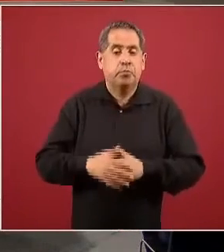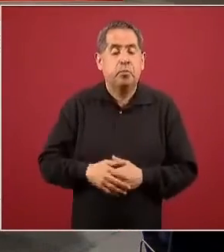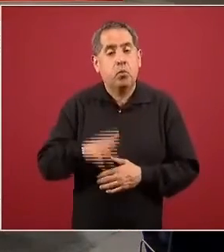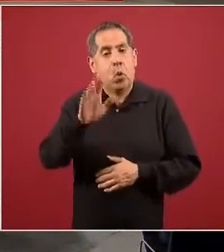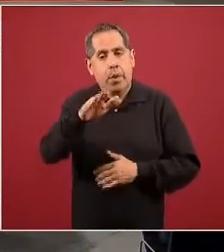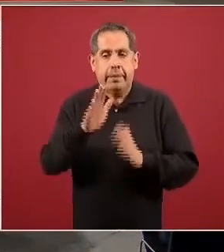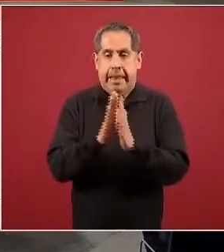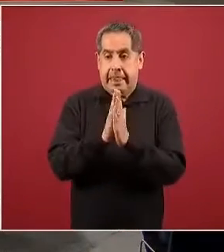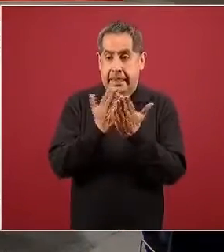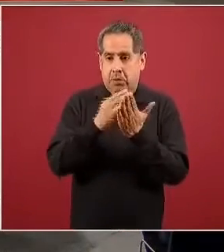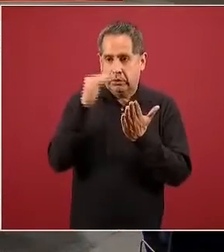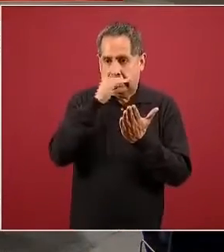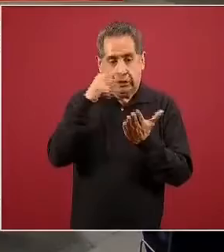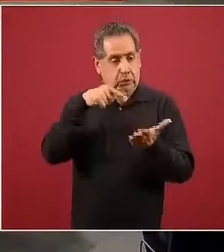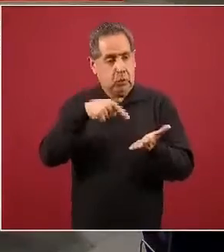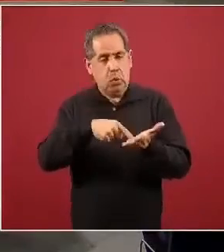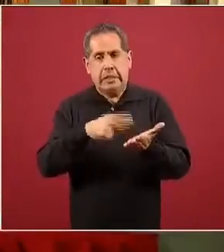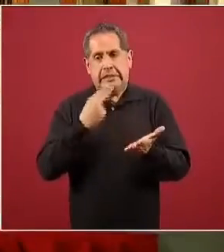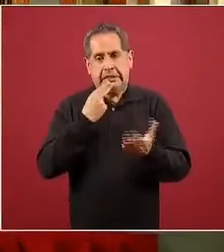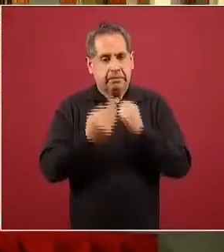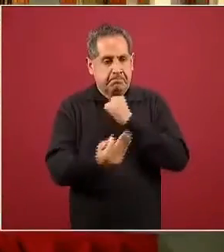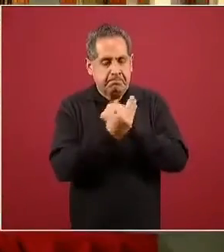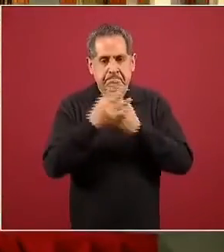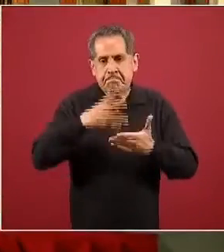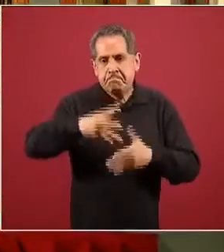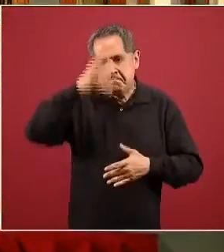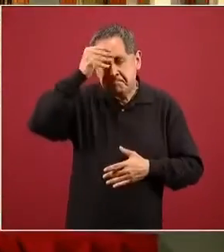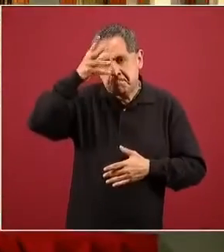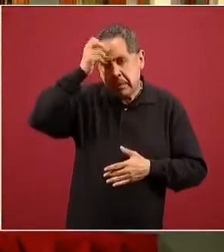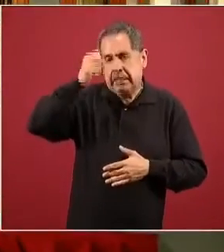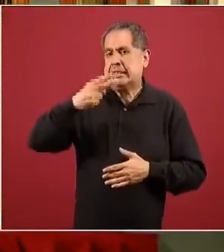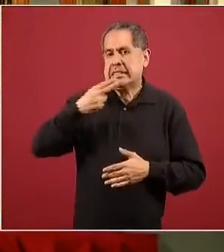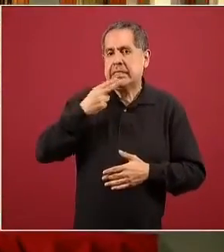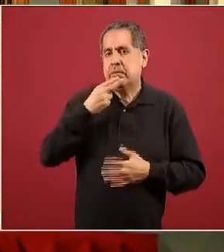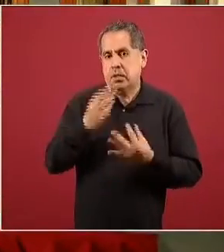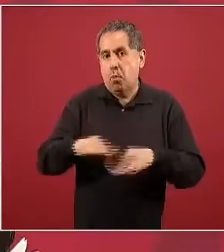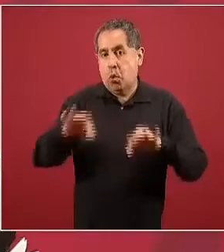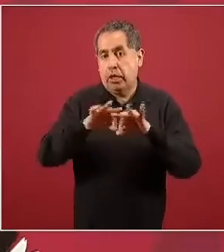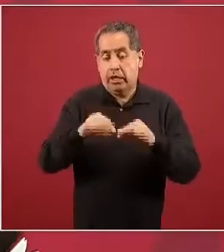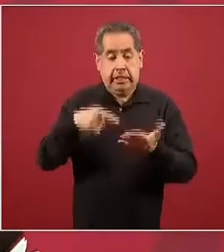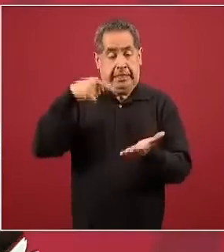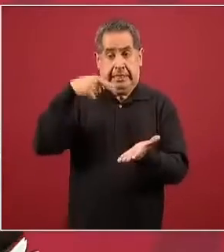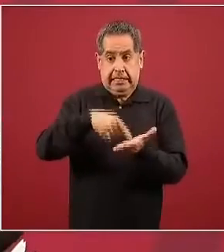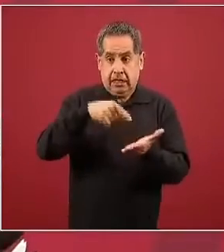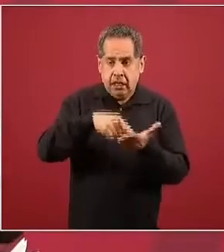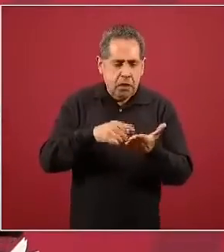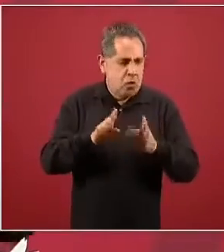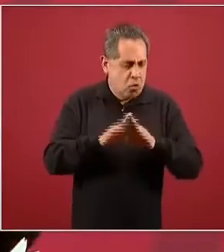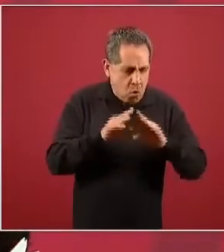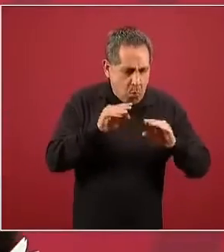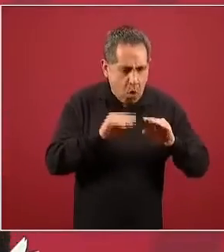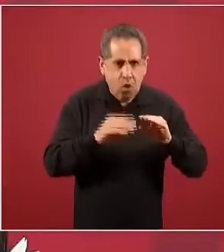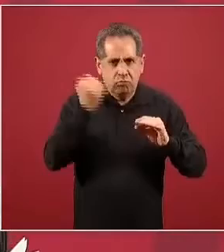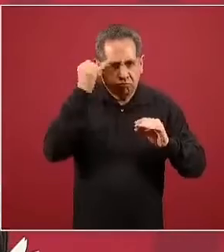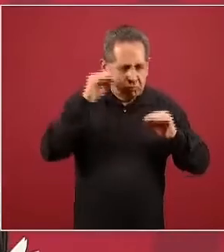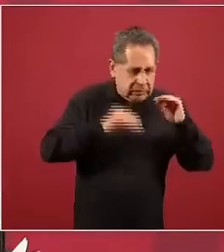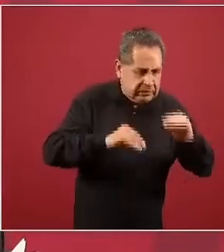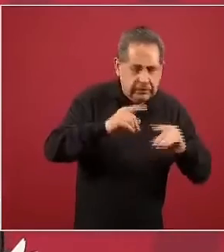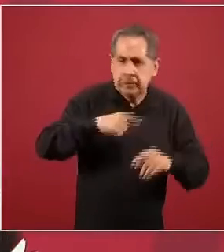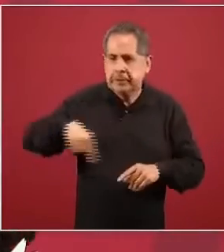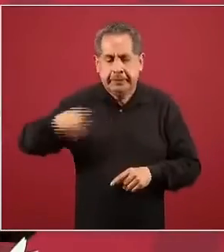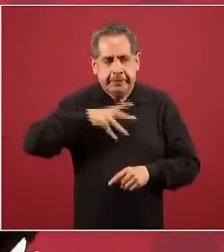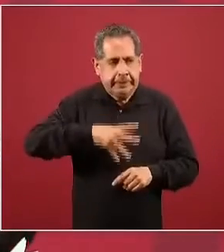saben, son herramientas pedagógicas muy importantes y la base desde donde se tomarán todos los